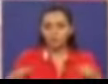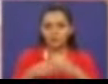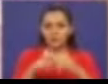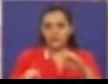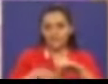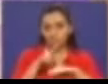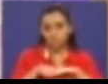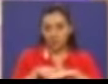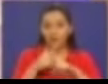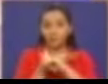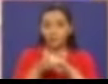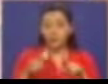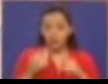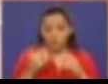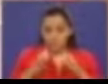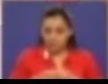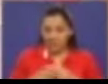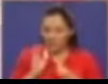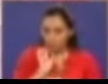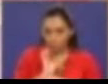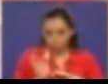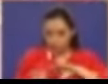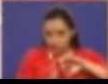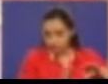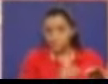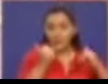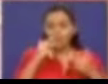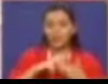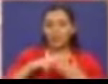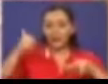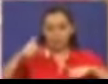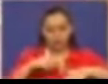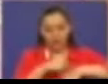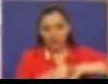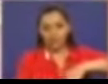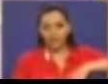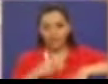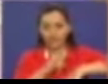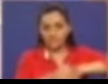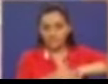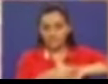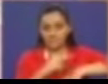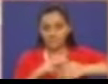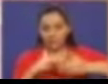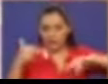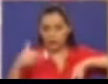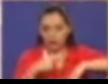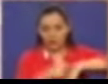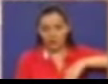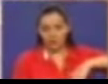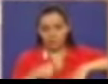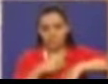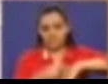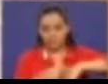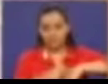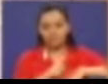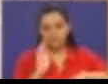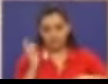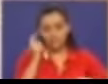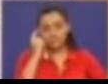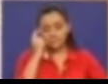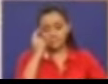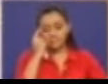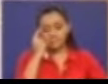regionalmente, es lo que se llama el análisis intertemporal, el coeficiente de deuda PIB a través del tiempo. Ahora veamos interespacial,